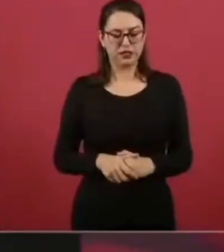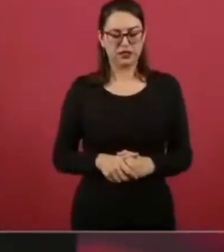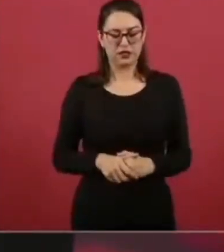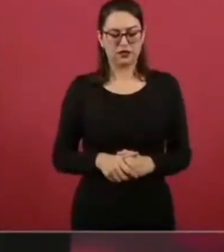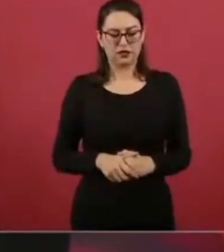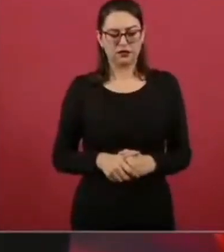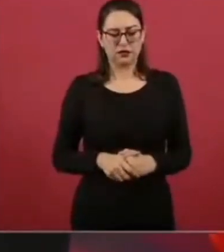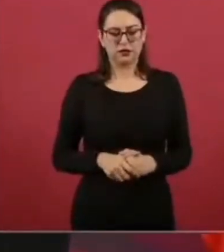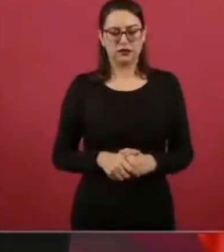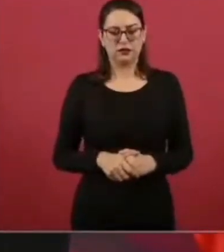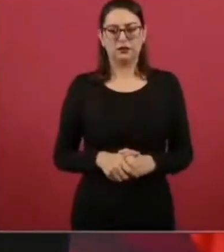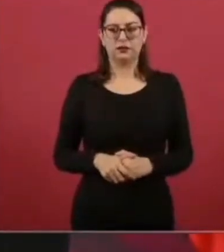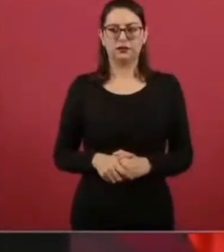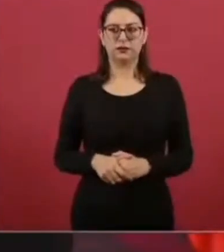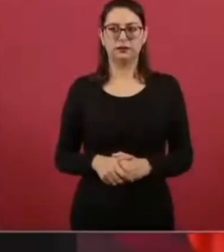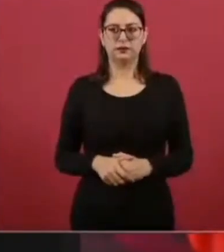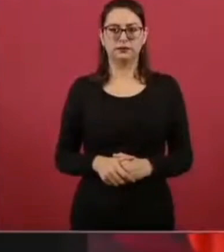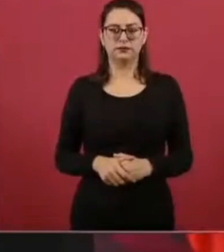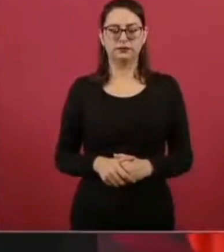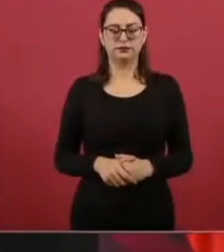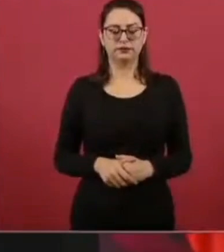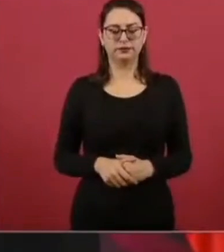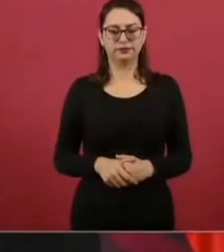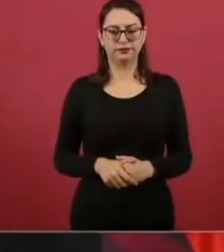recorrí toda la sierra de Chiapas,